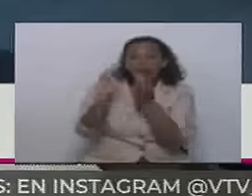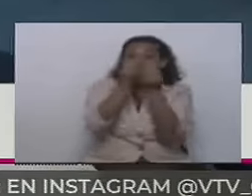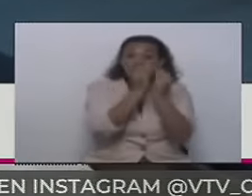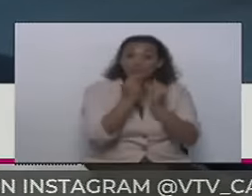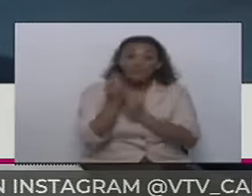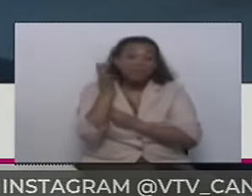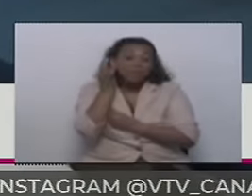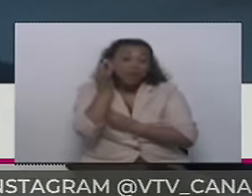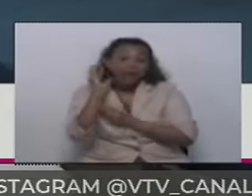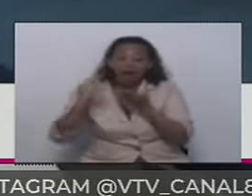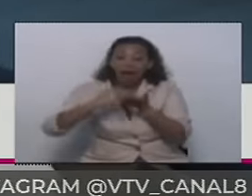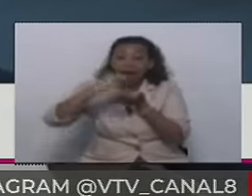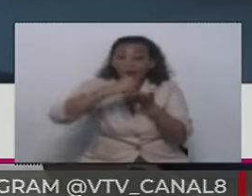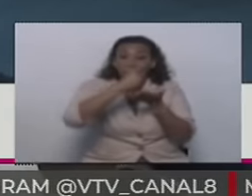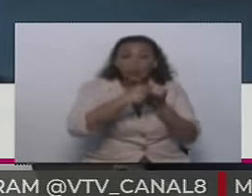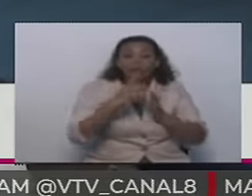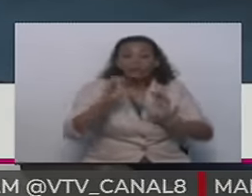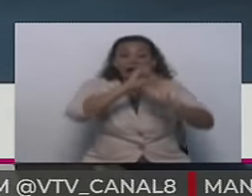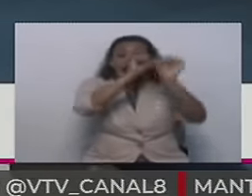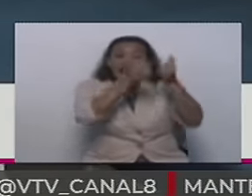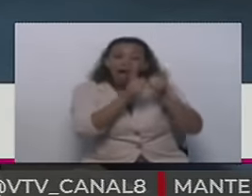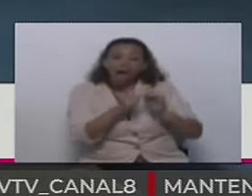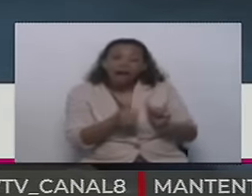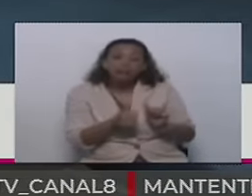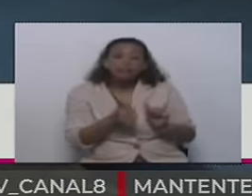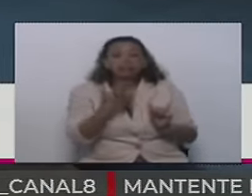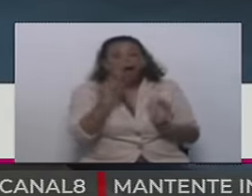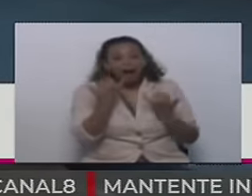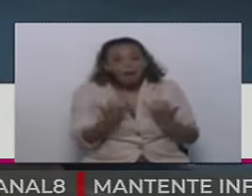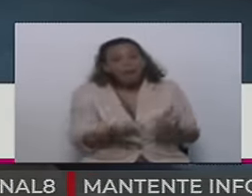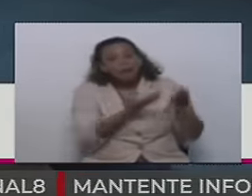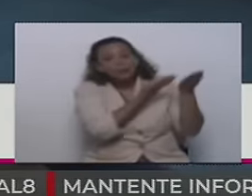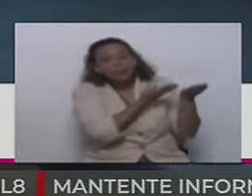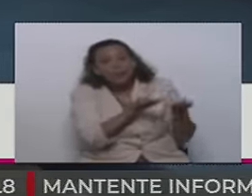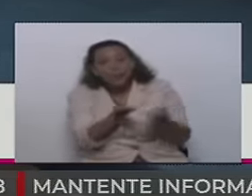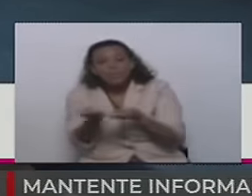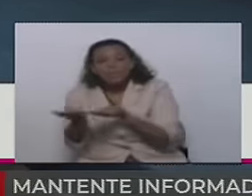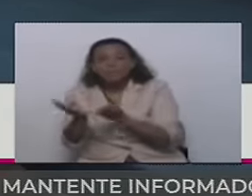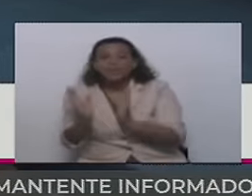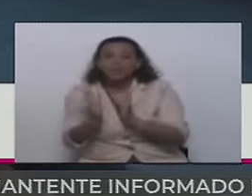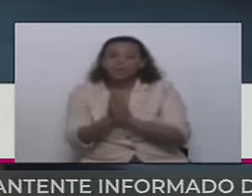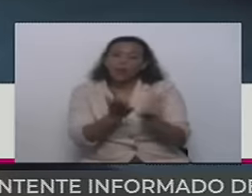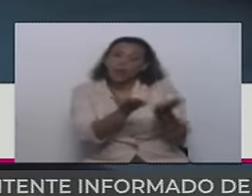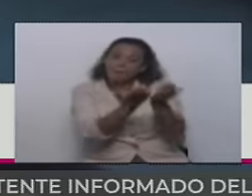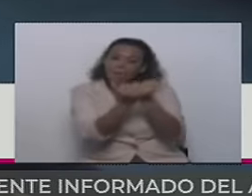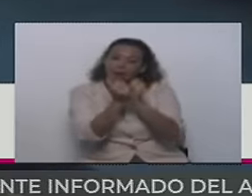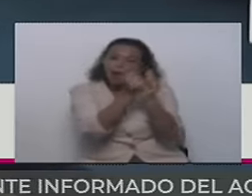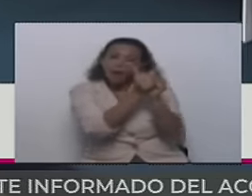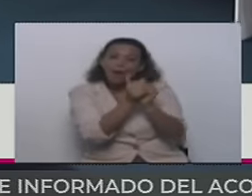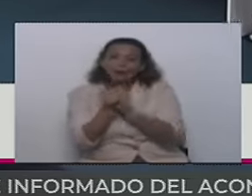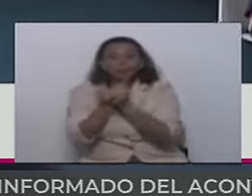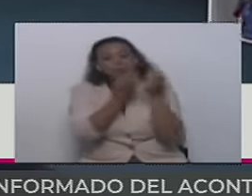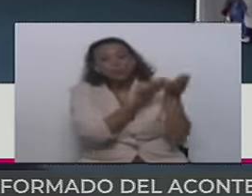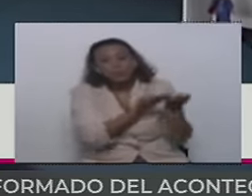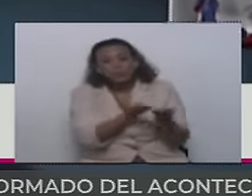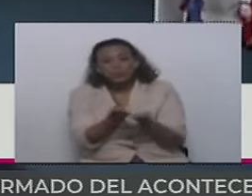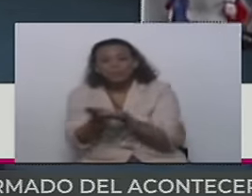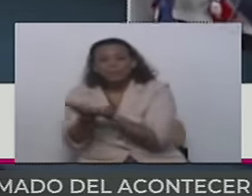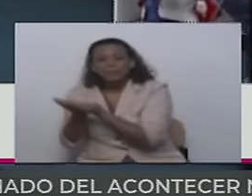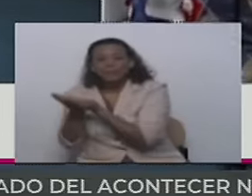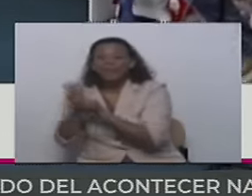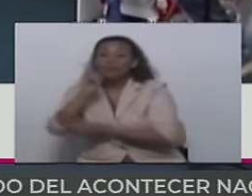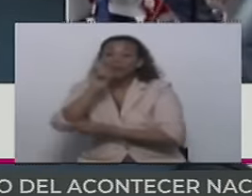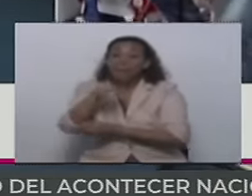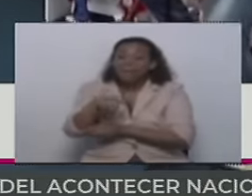muñequeras, el arte. Y yo les invito, vente Gabriela, vente, vénganse conmigo, ¿ves? Porque aquí también